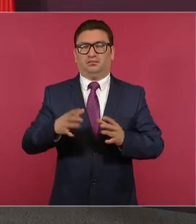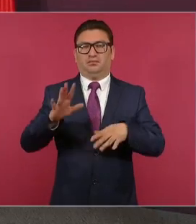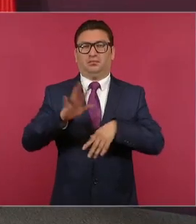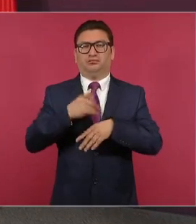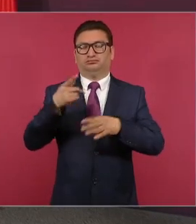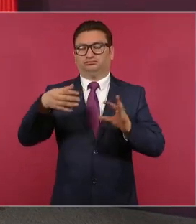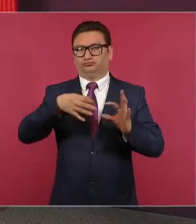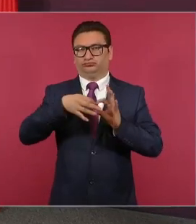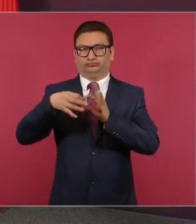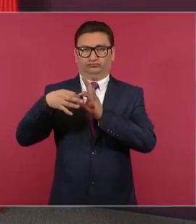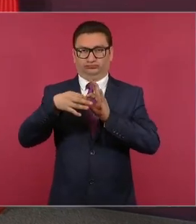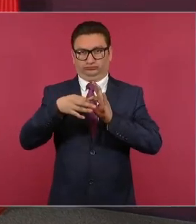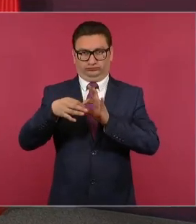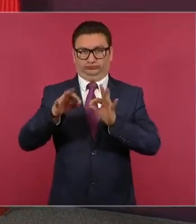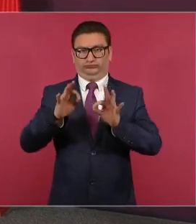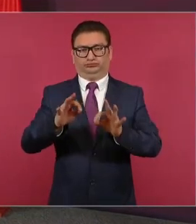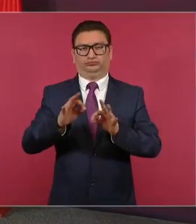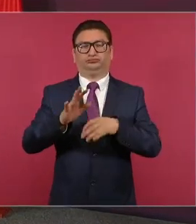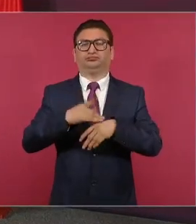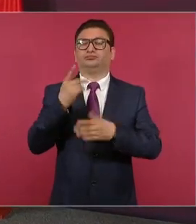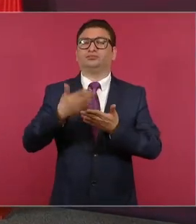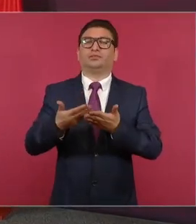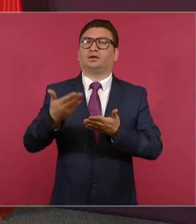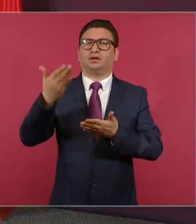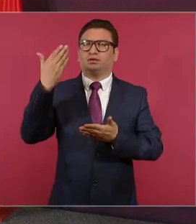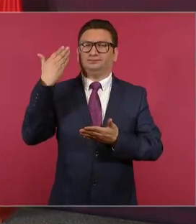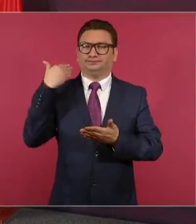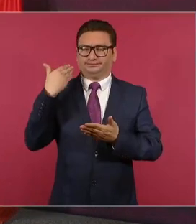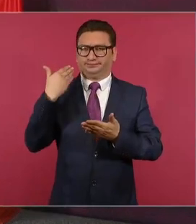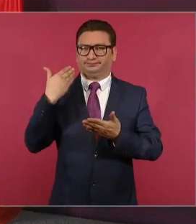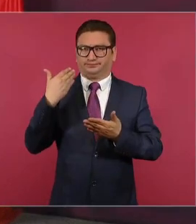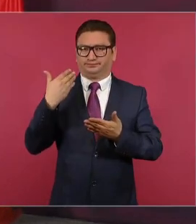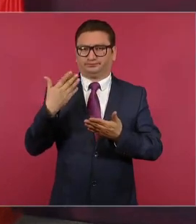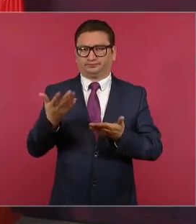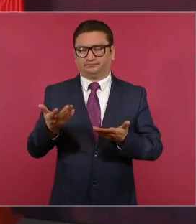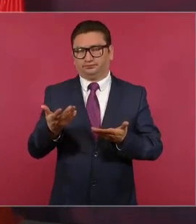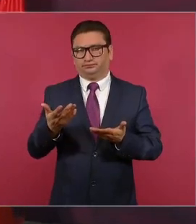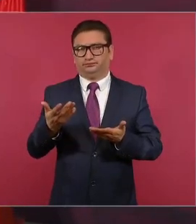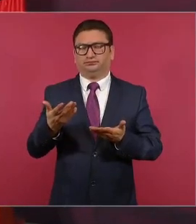estrecha, porque antes era